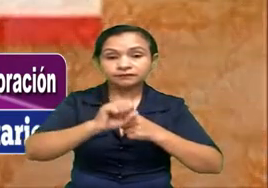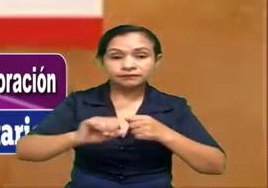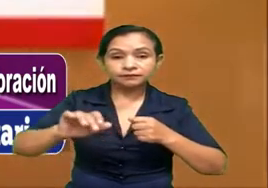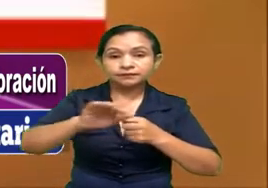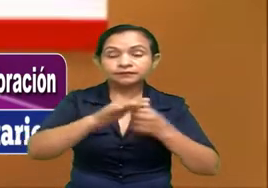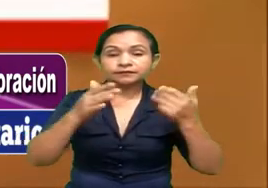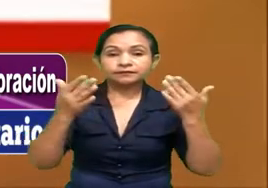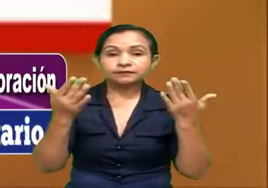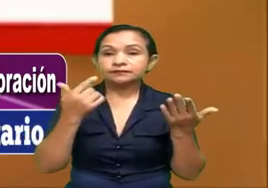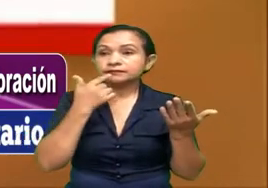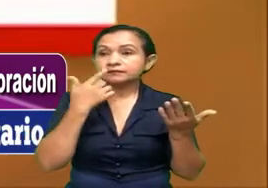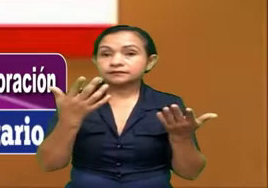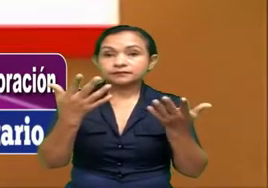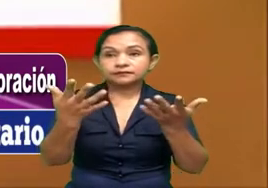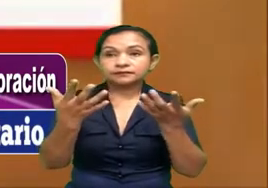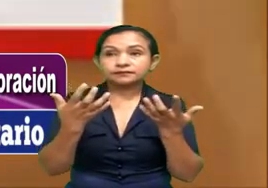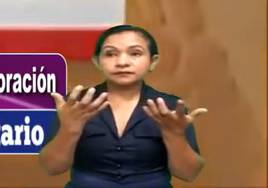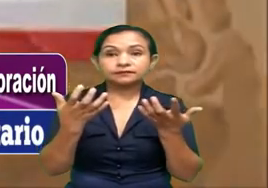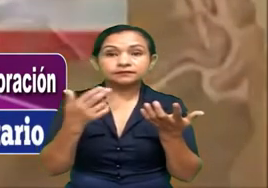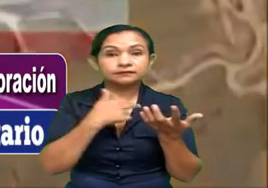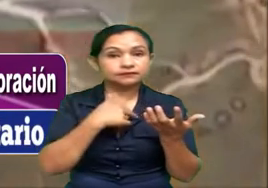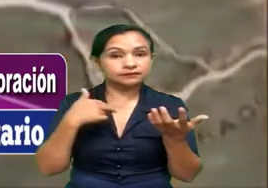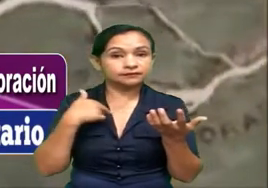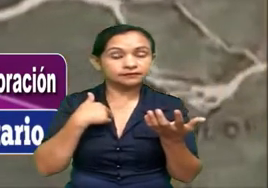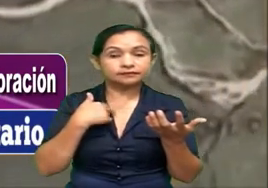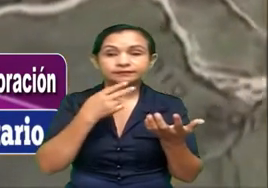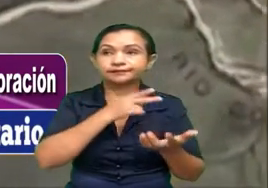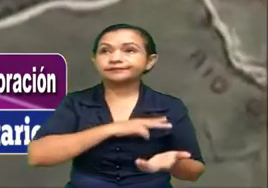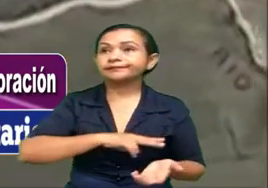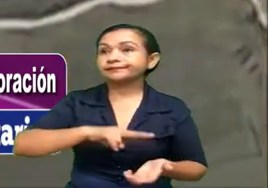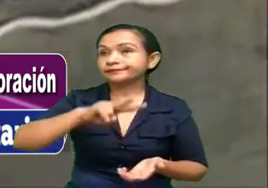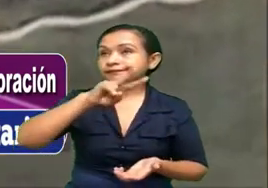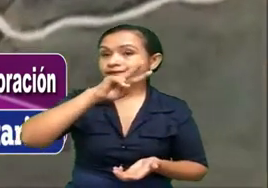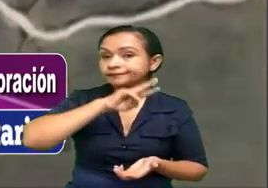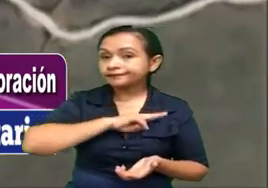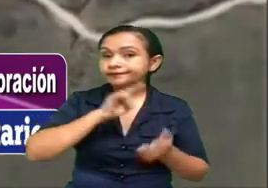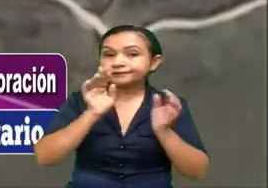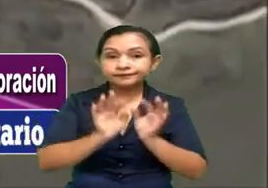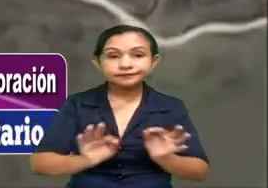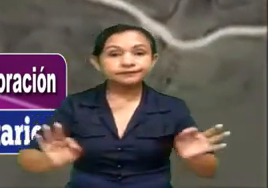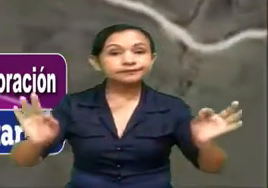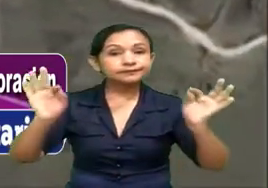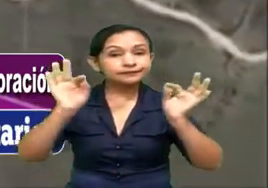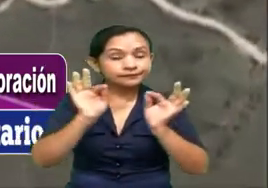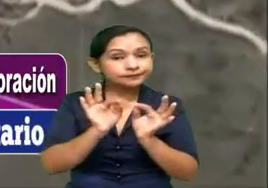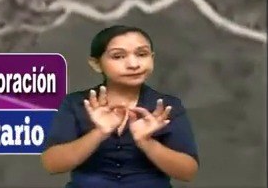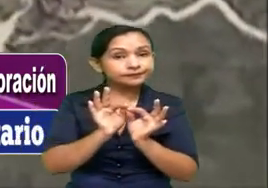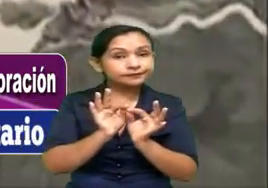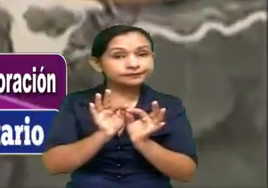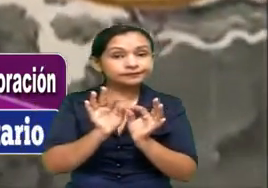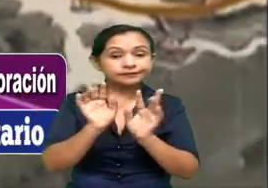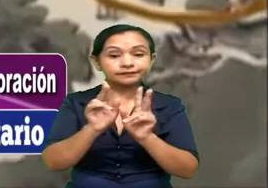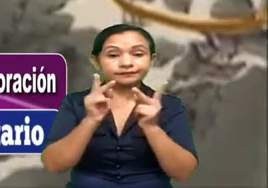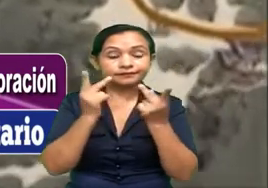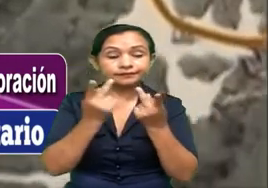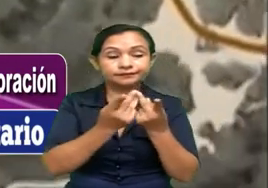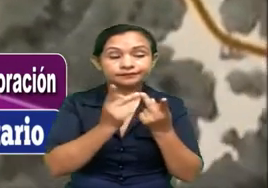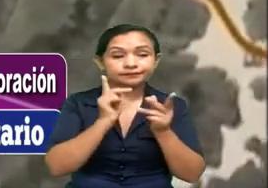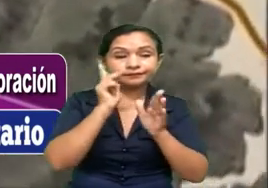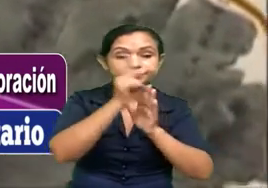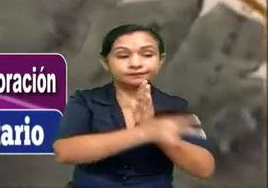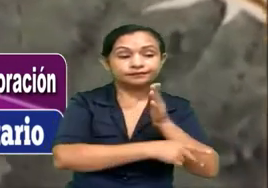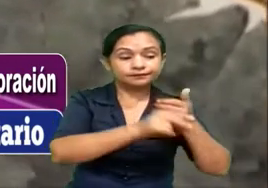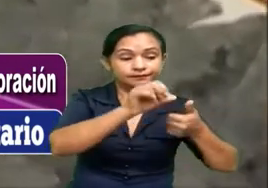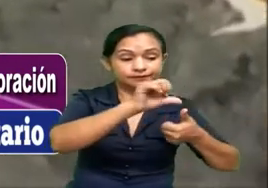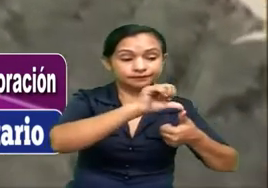porque pretende trastocar valores trascendentales y supremos de los pueblos de Centroamérica, como